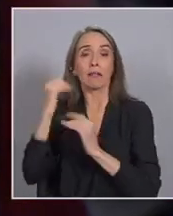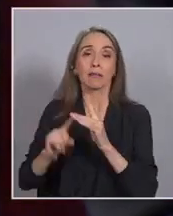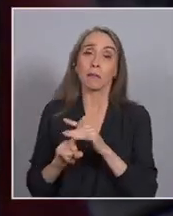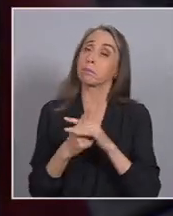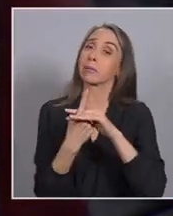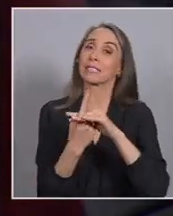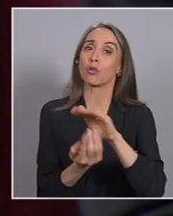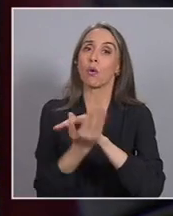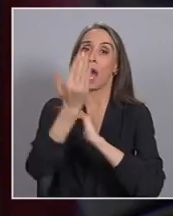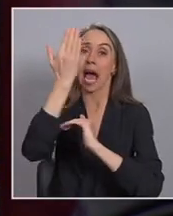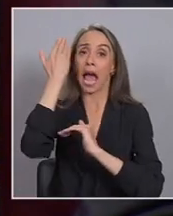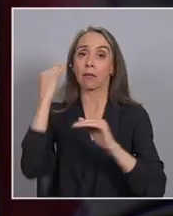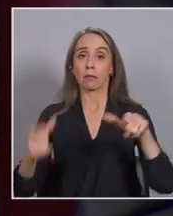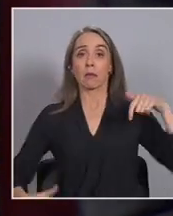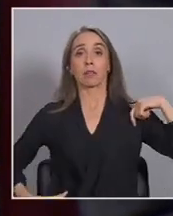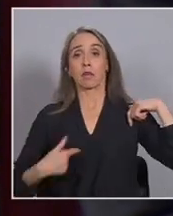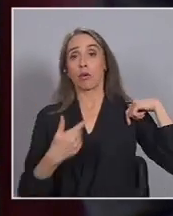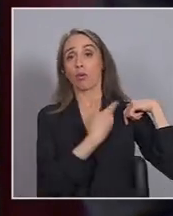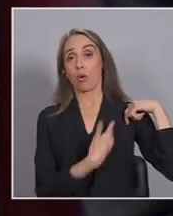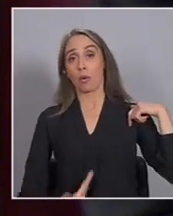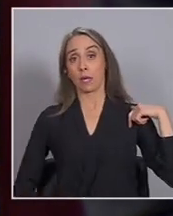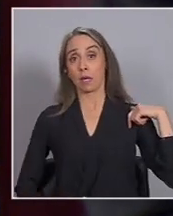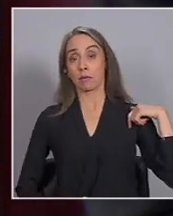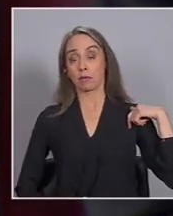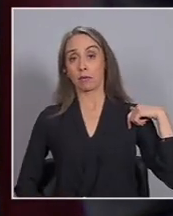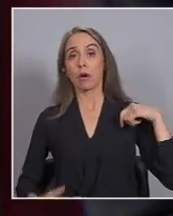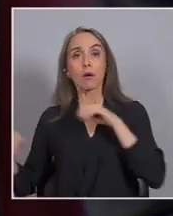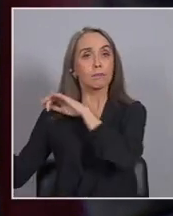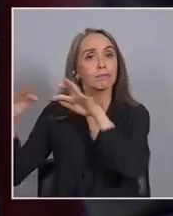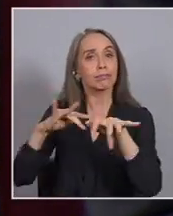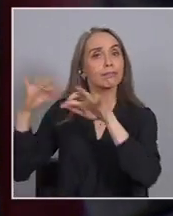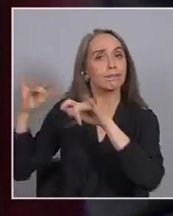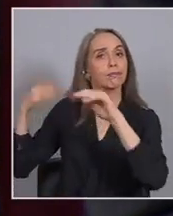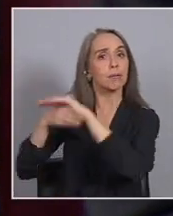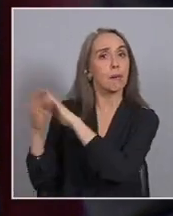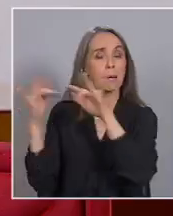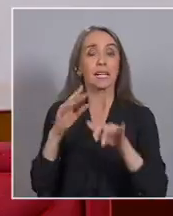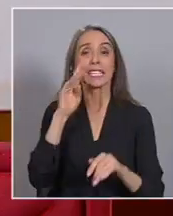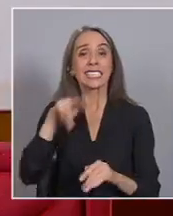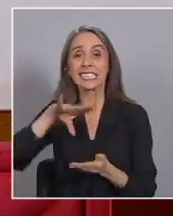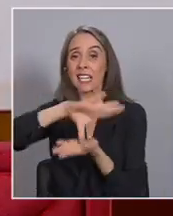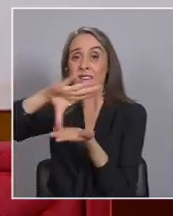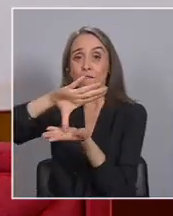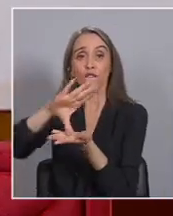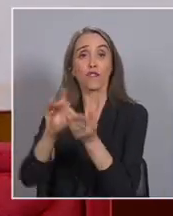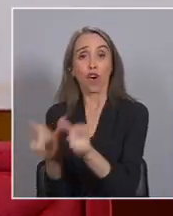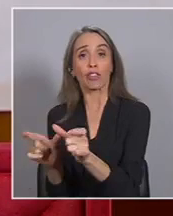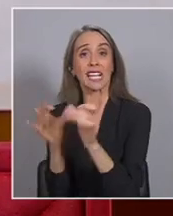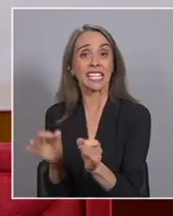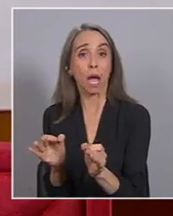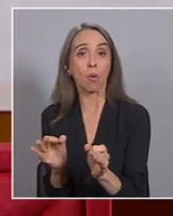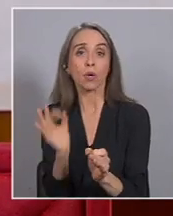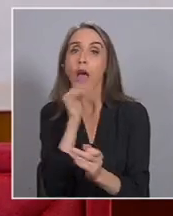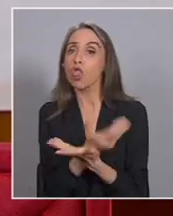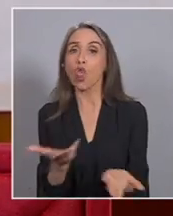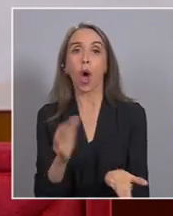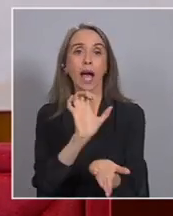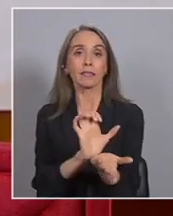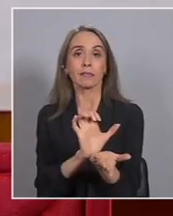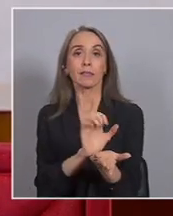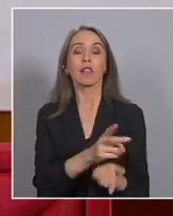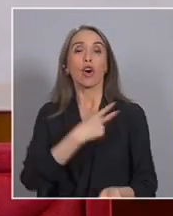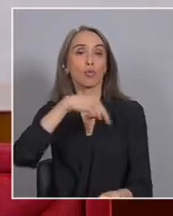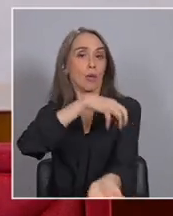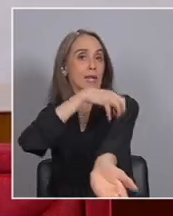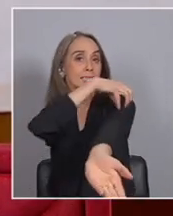mucho antes que asumiéramos como gobierno. En esto tenemos que ser claros: sin fronteras seguras no hay Estado, y las nuestras